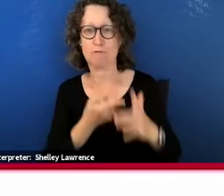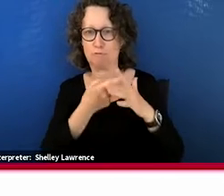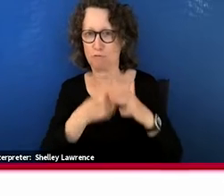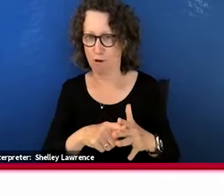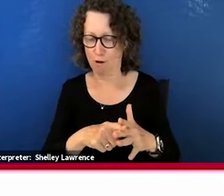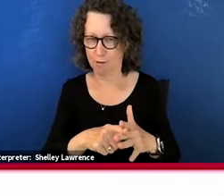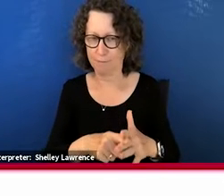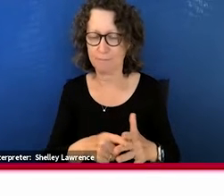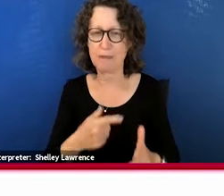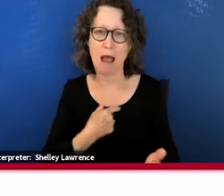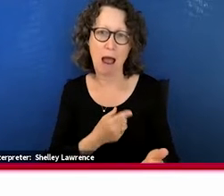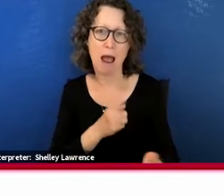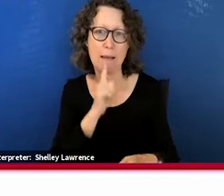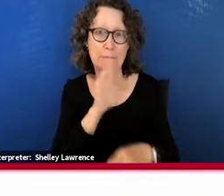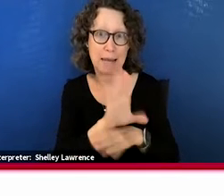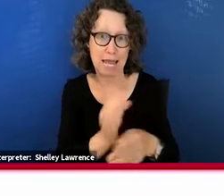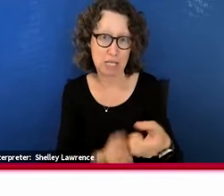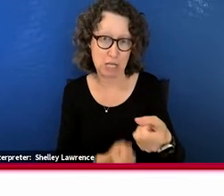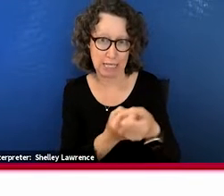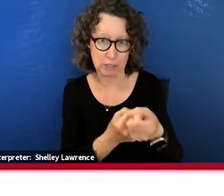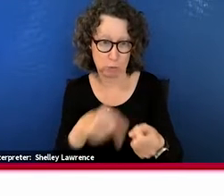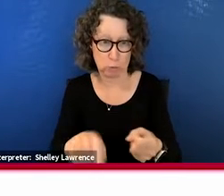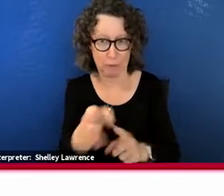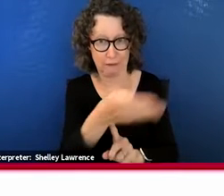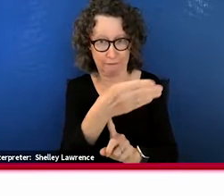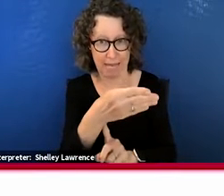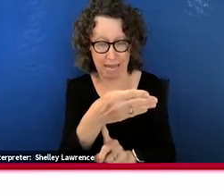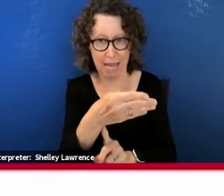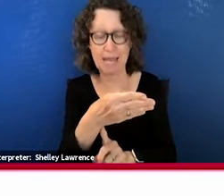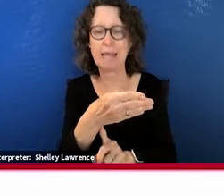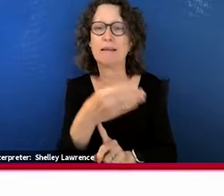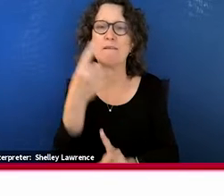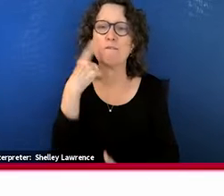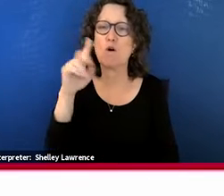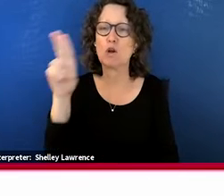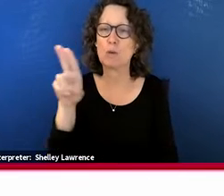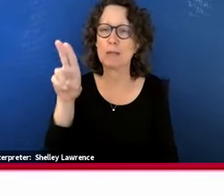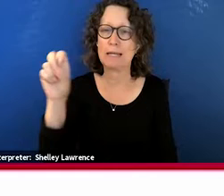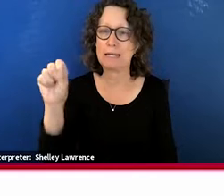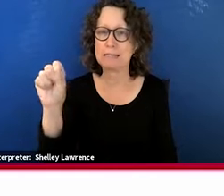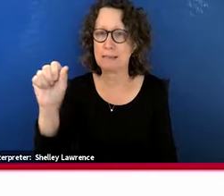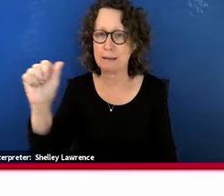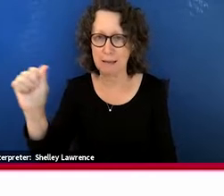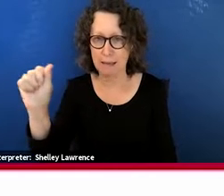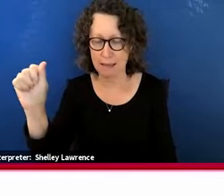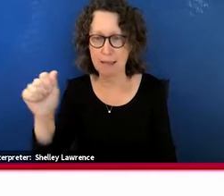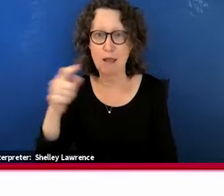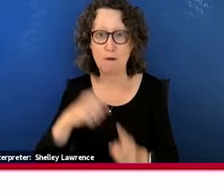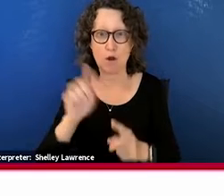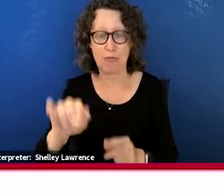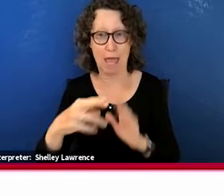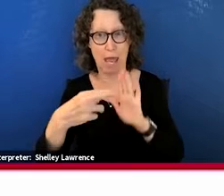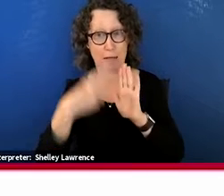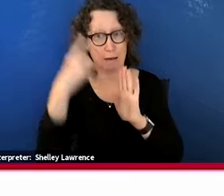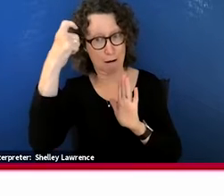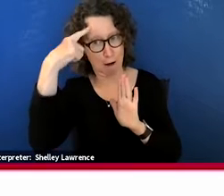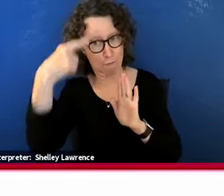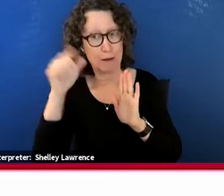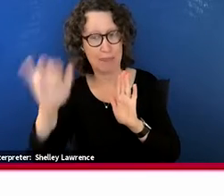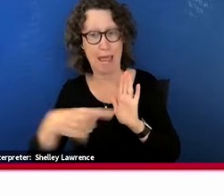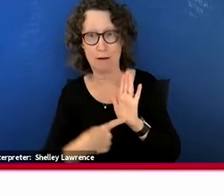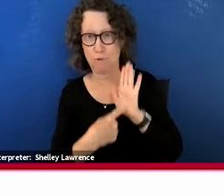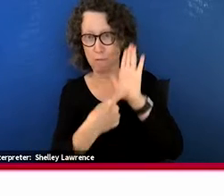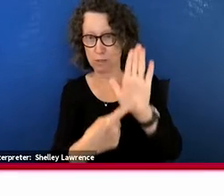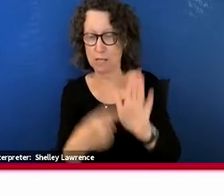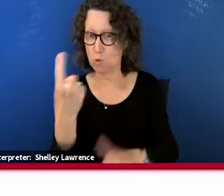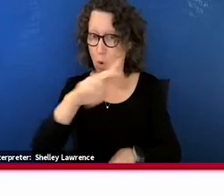corazón. Comencemos. Yo prometo lealtad a la bandera de los Estados Unidos de América y a la república que esta